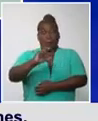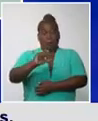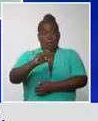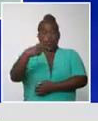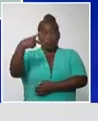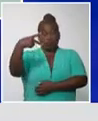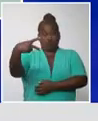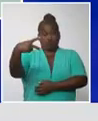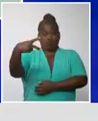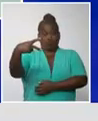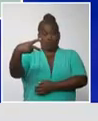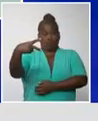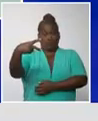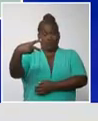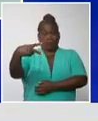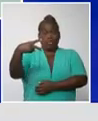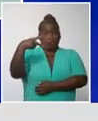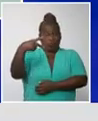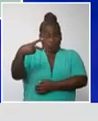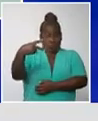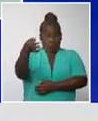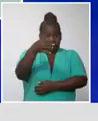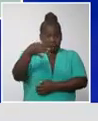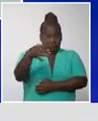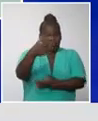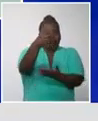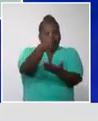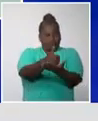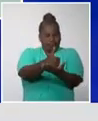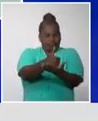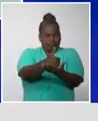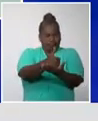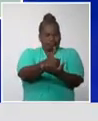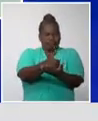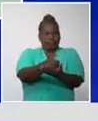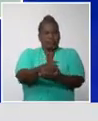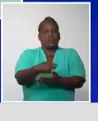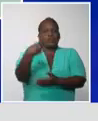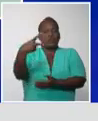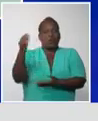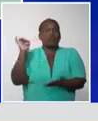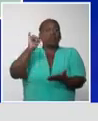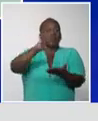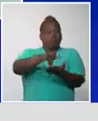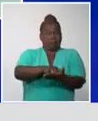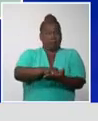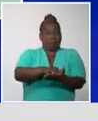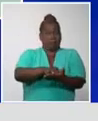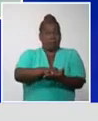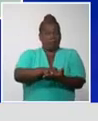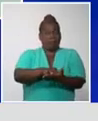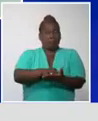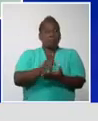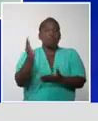casos, los 2 del municipio Cabecera, los 2 viajeros procedentes de